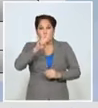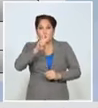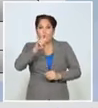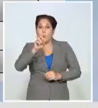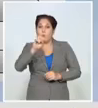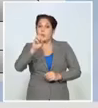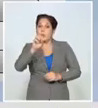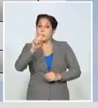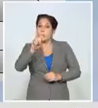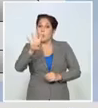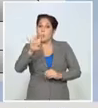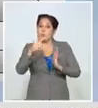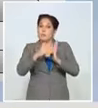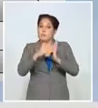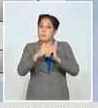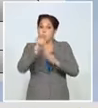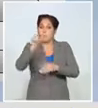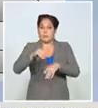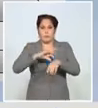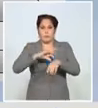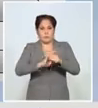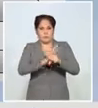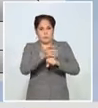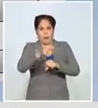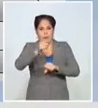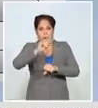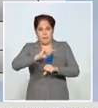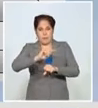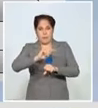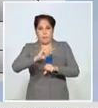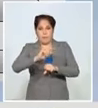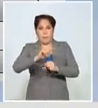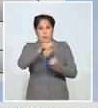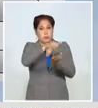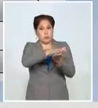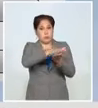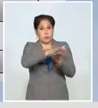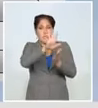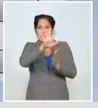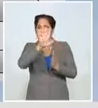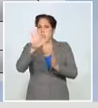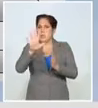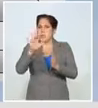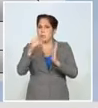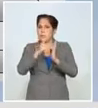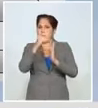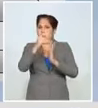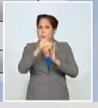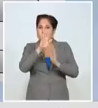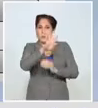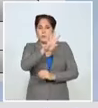204.000 casos confirmados ayer, el acumulado de